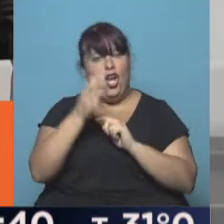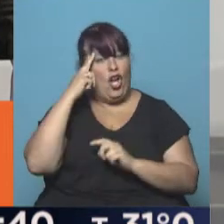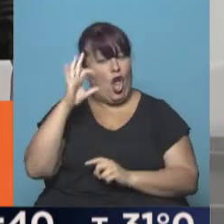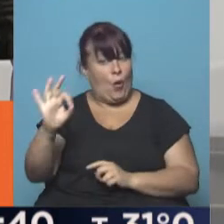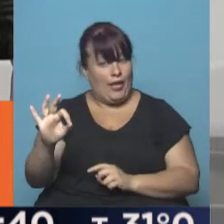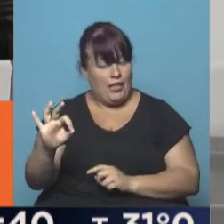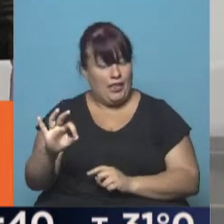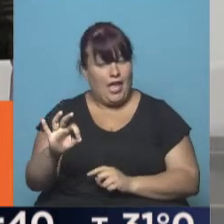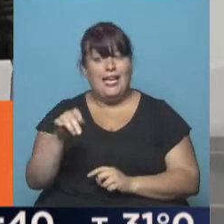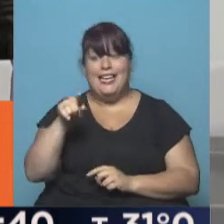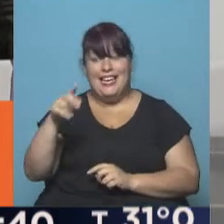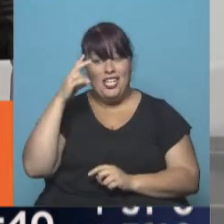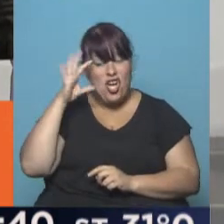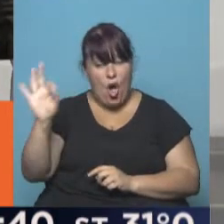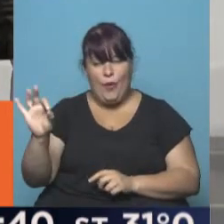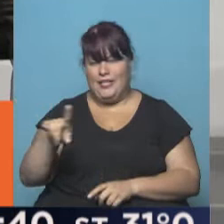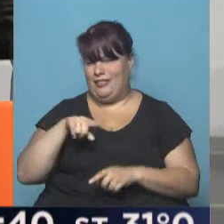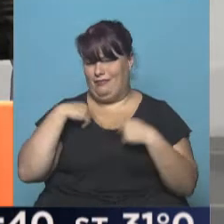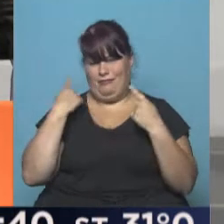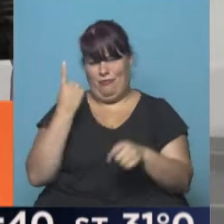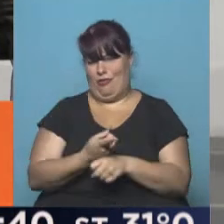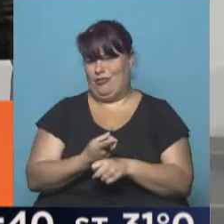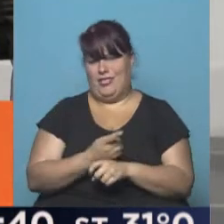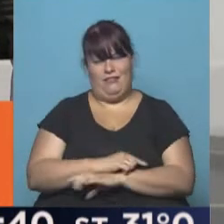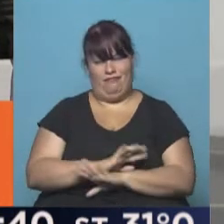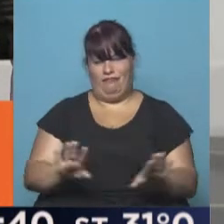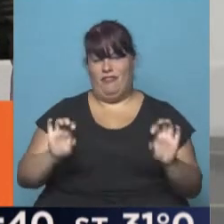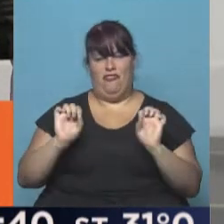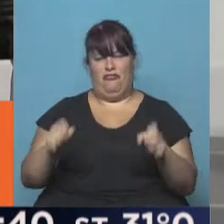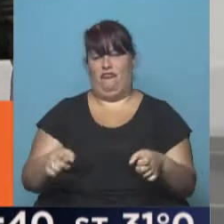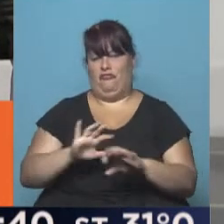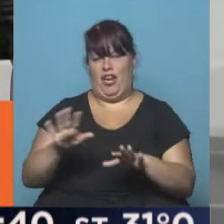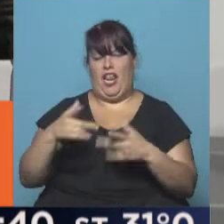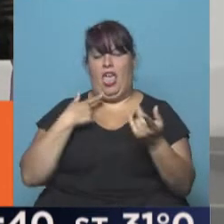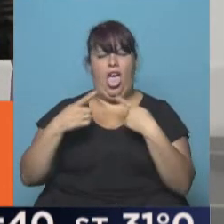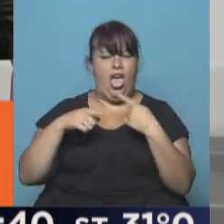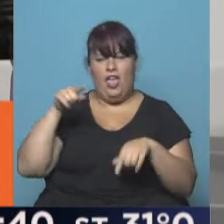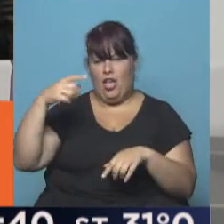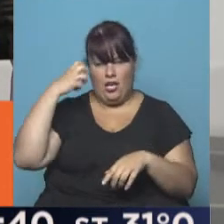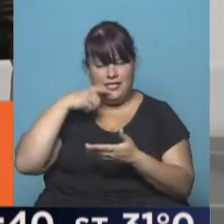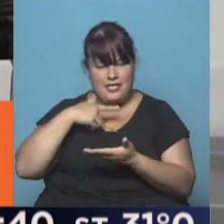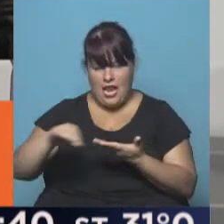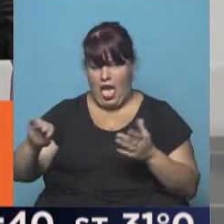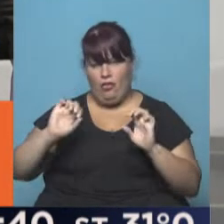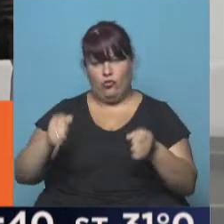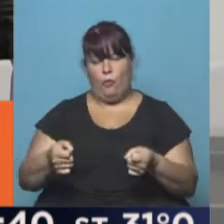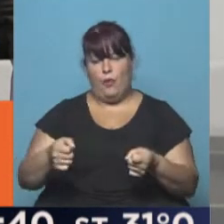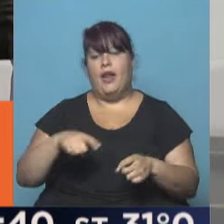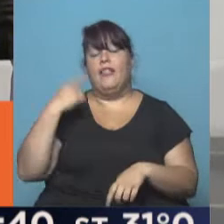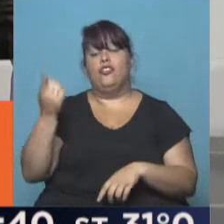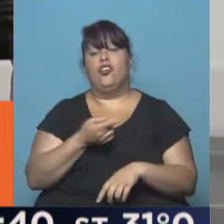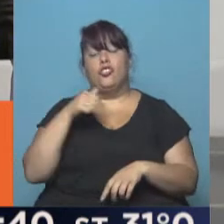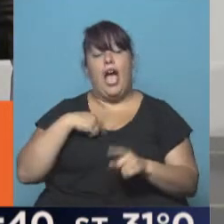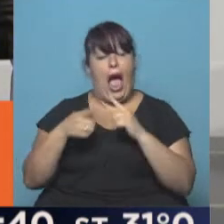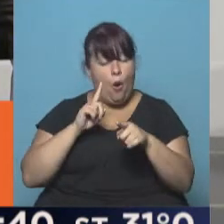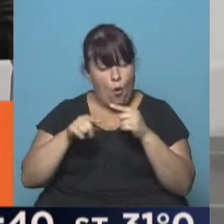90, esos 90 eran inaceptables, se frenó la discusión en el Senado, y el acuerdo al que